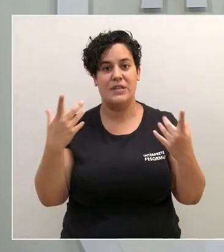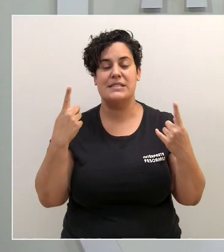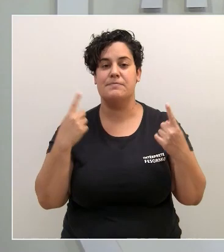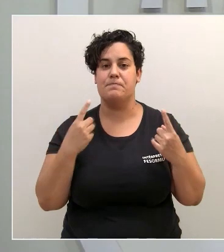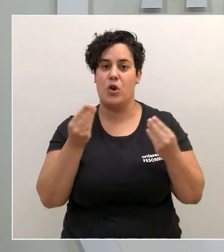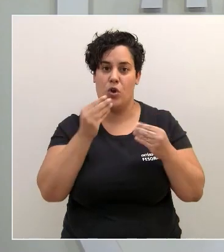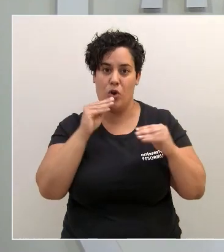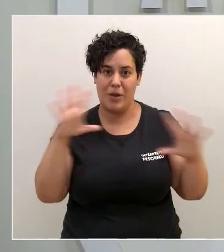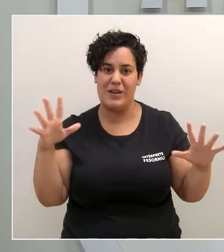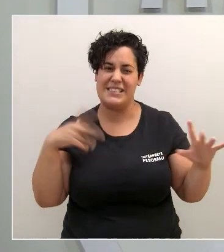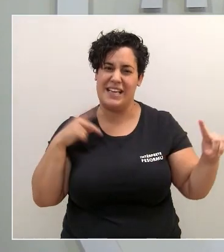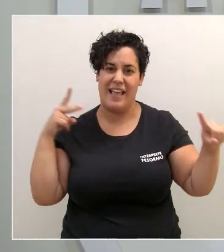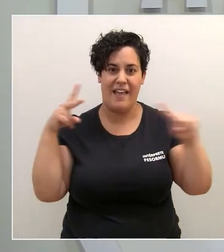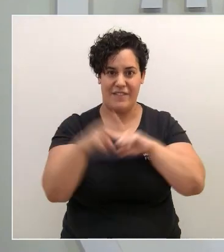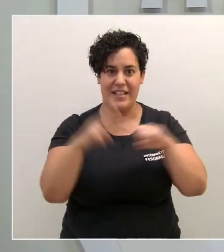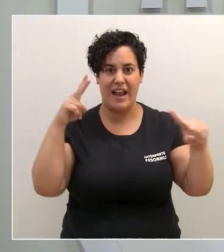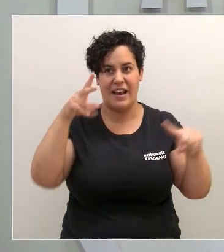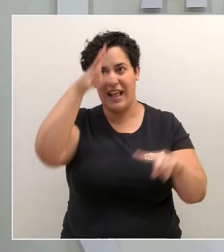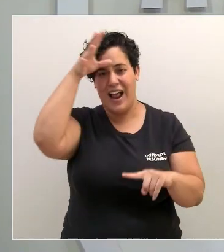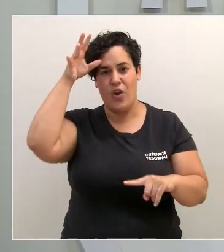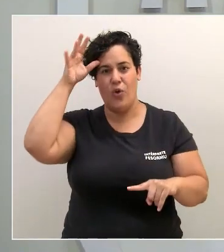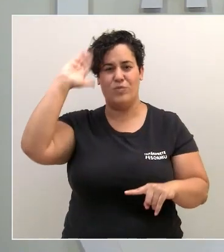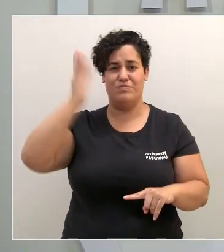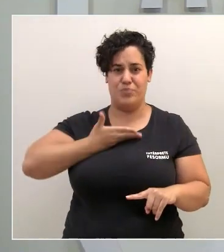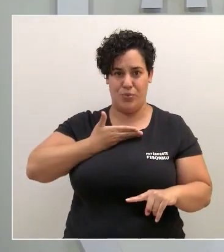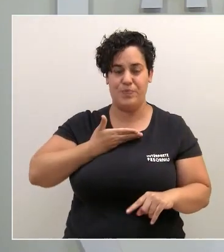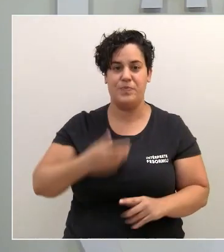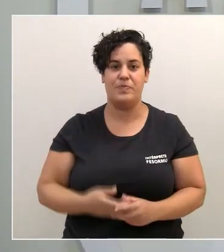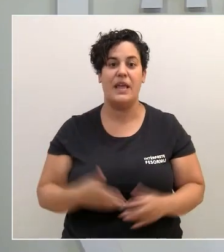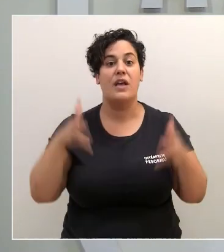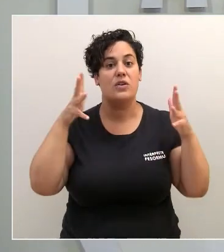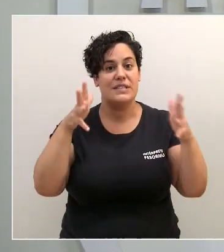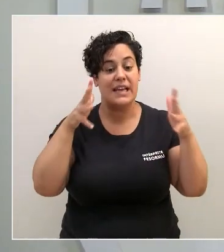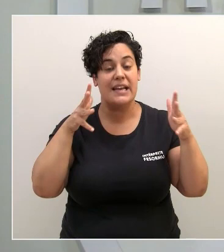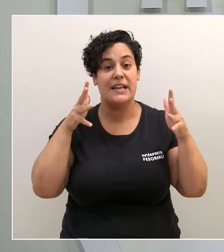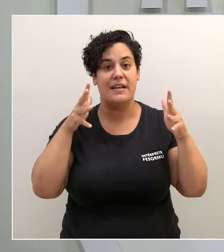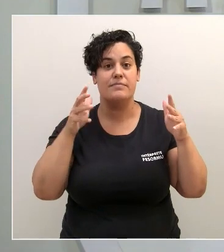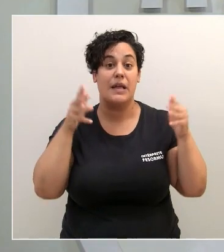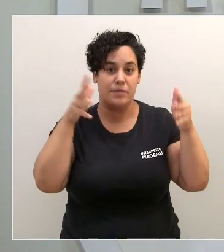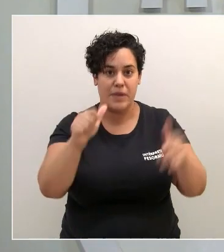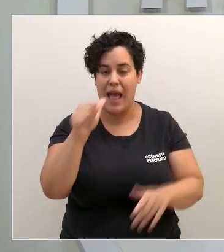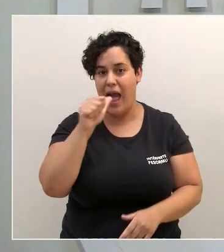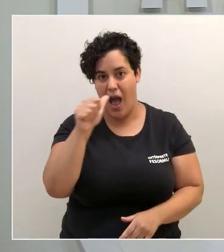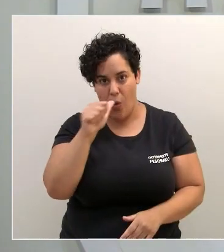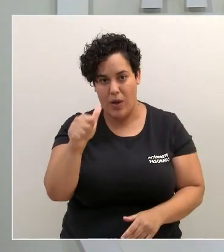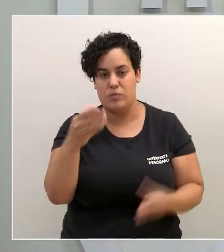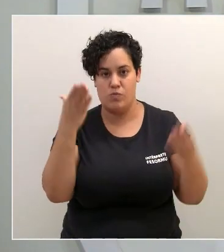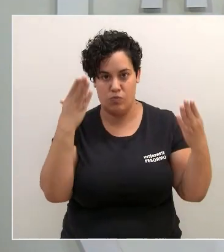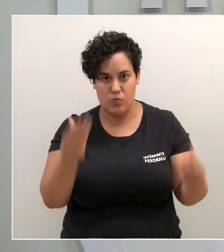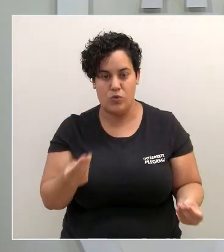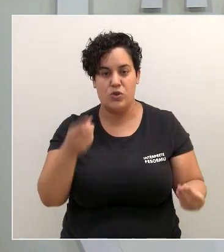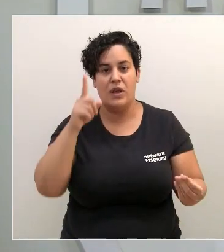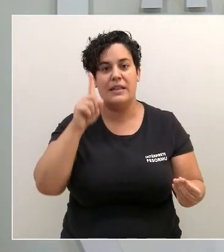preventivas para evitar los posibles golpes de calor. Desde la Consejería se recomienda en estos días beber agua abundante,